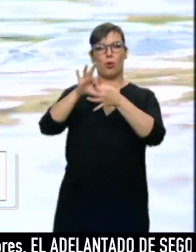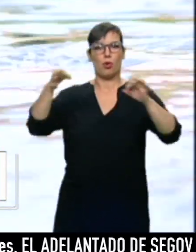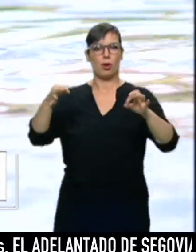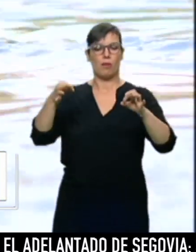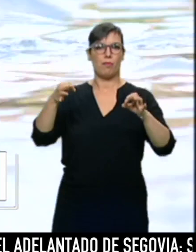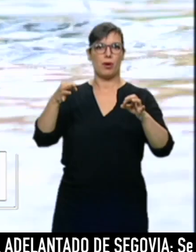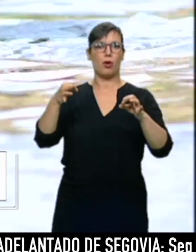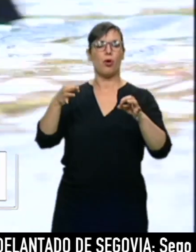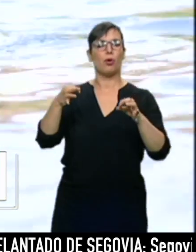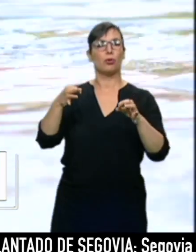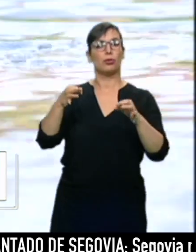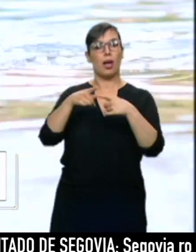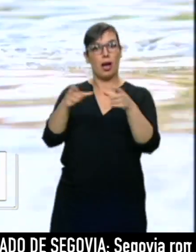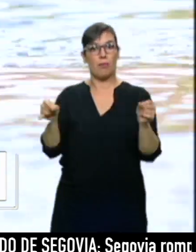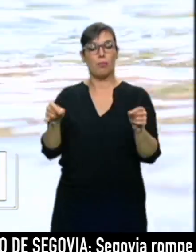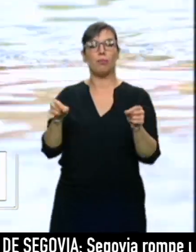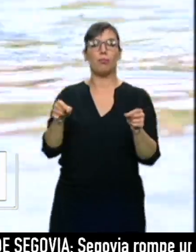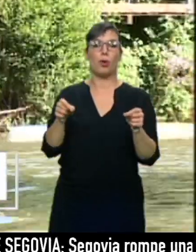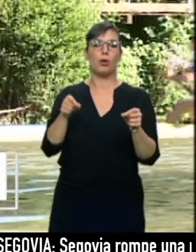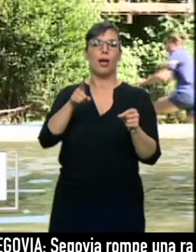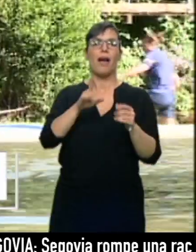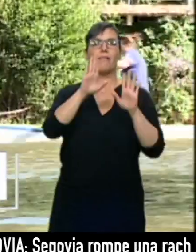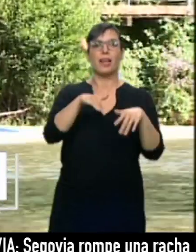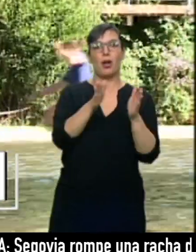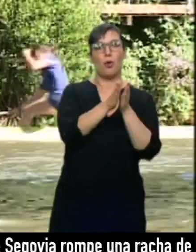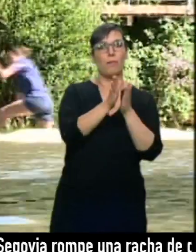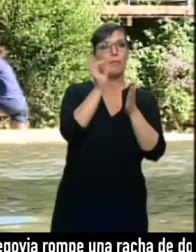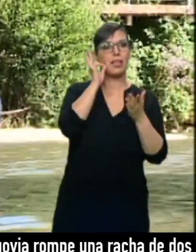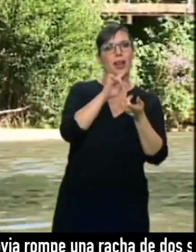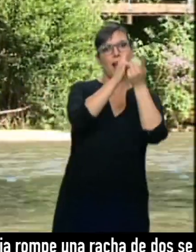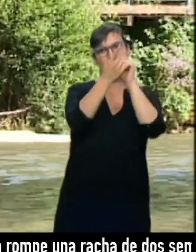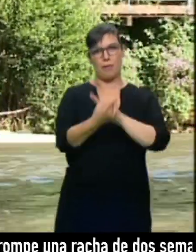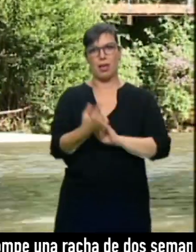no le ha dado la prórroga que pedía para poder terminar los exámenes de la universidad.